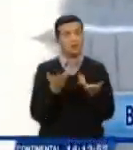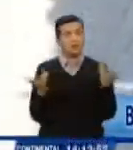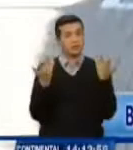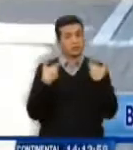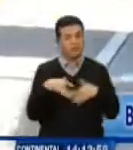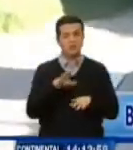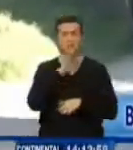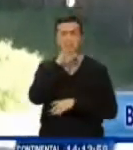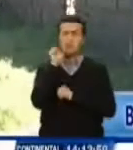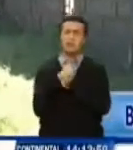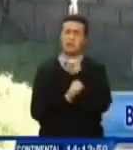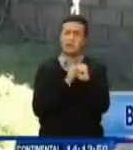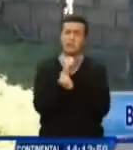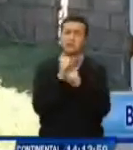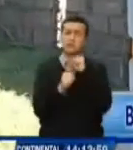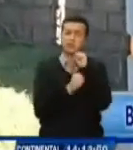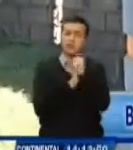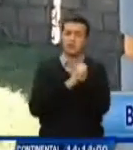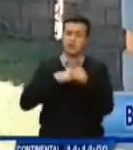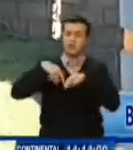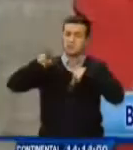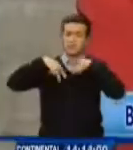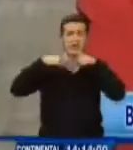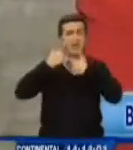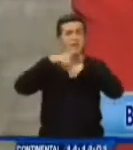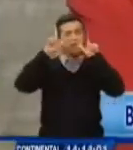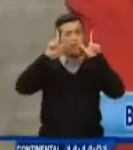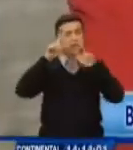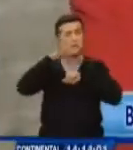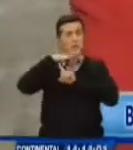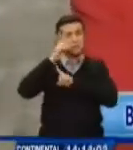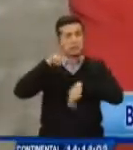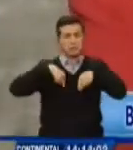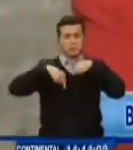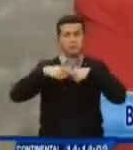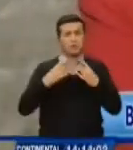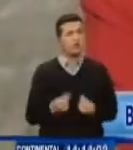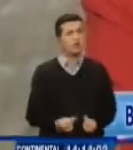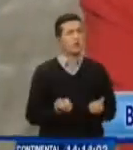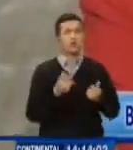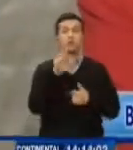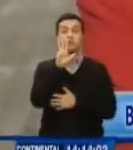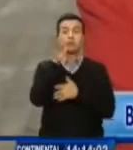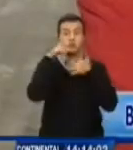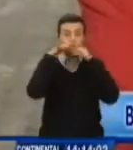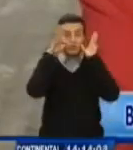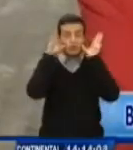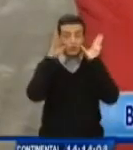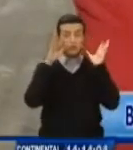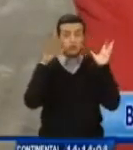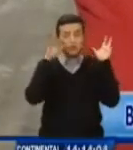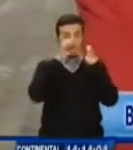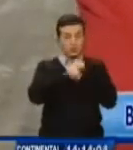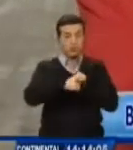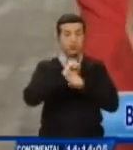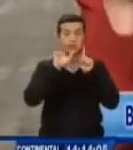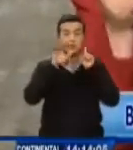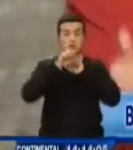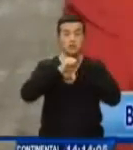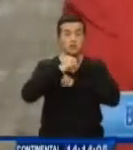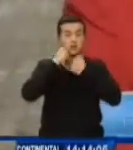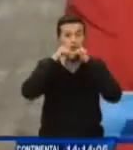natural durante décadas hacia el Parque Cochas Azules. De la noche a la mañana, el día 5 de diciembre y 6 de